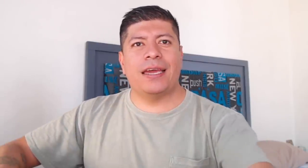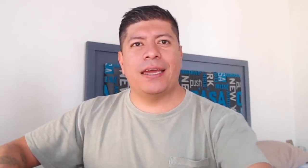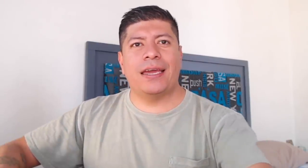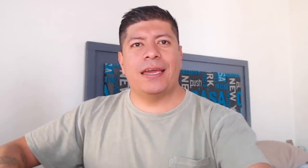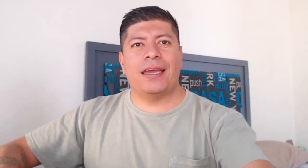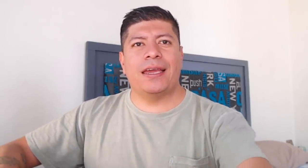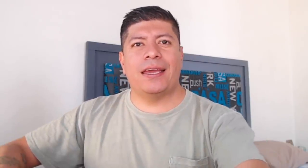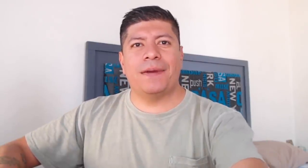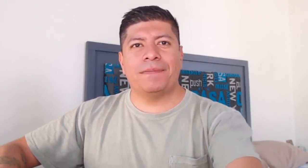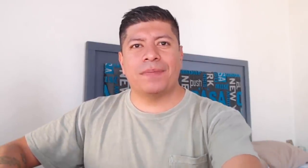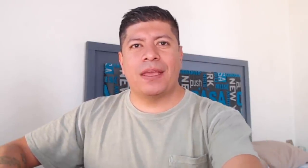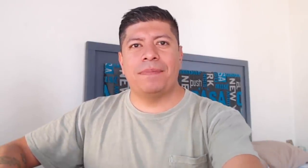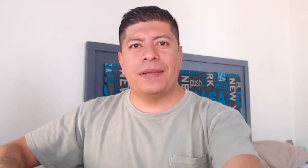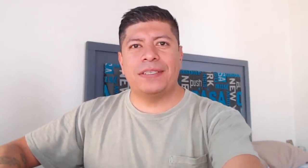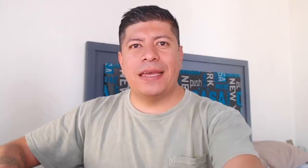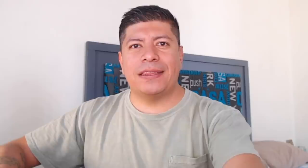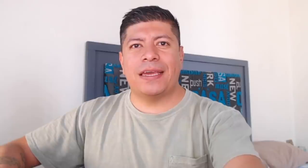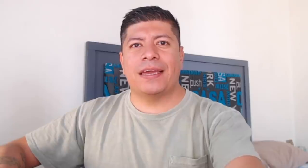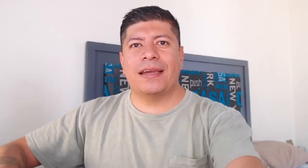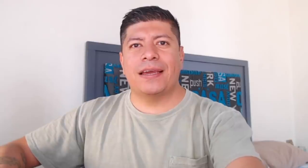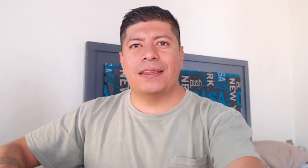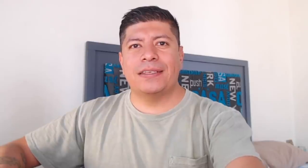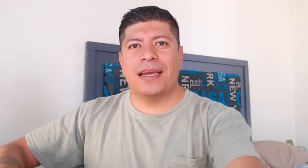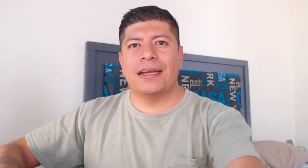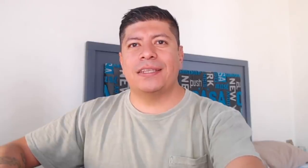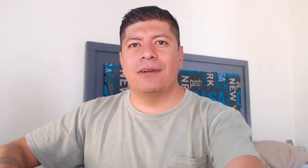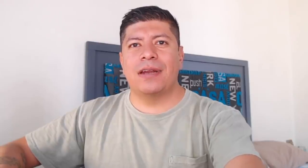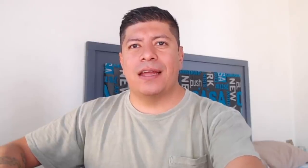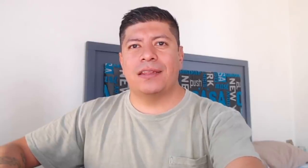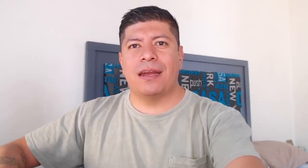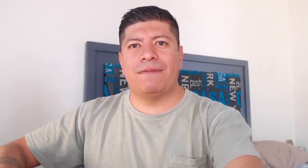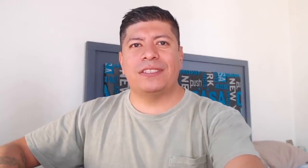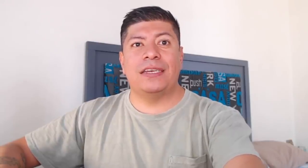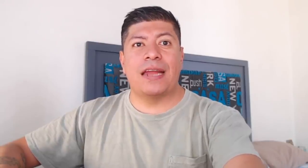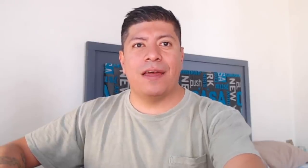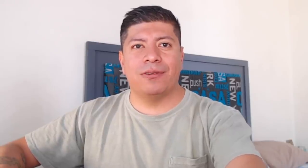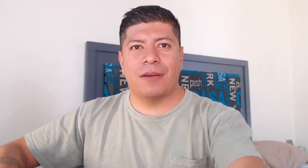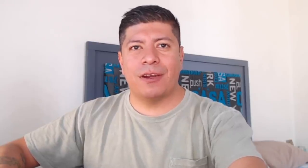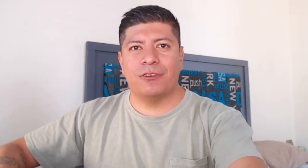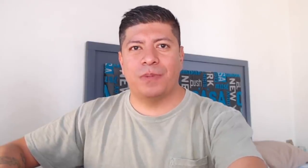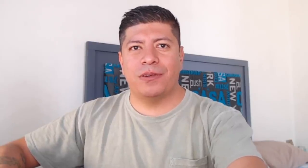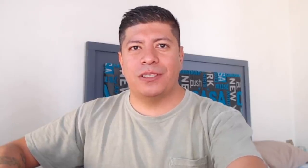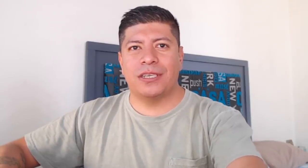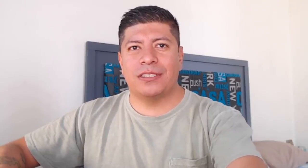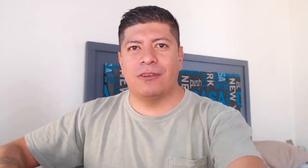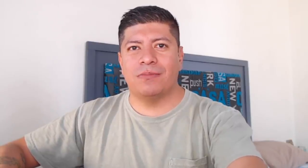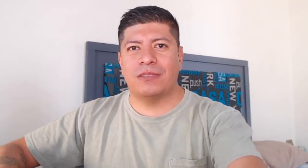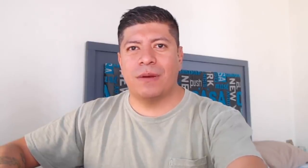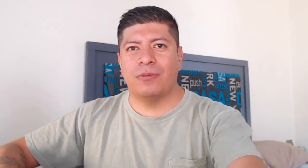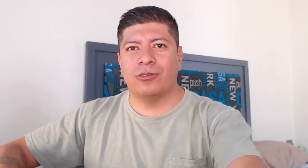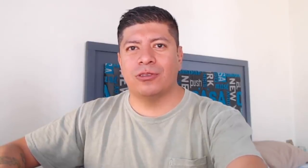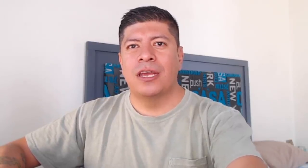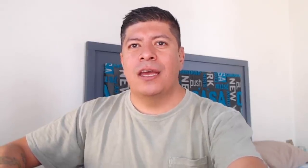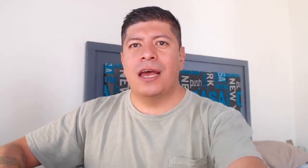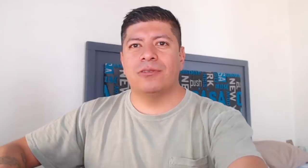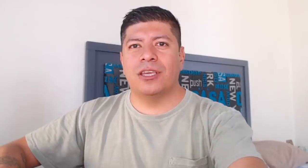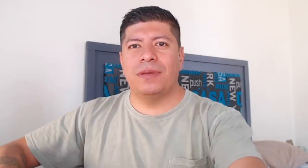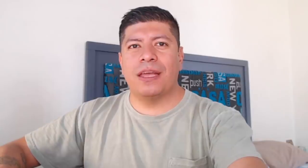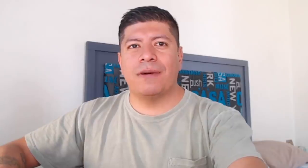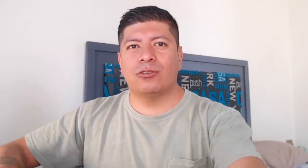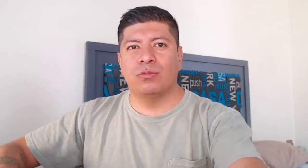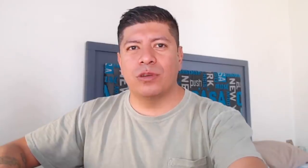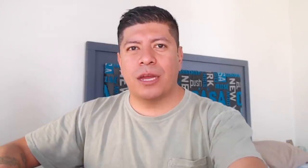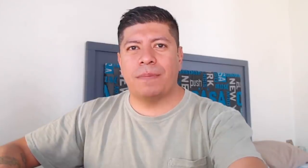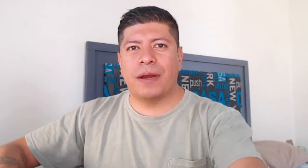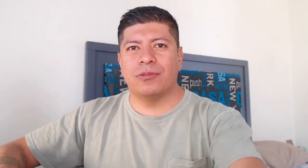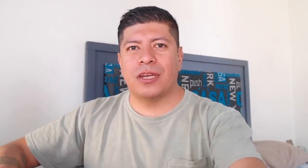dice el presidente, dice García Luna, traía fascinados a varios periodistas de los más famosos, a los que